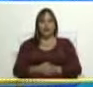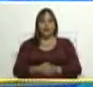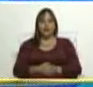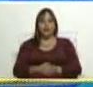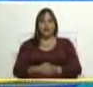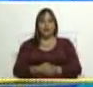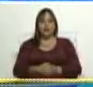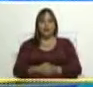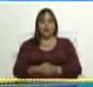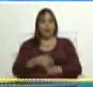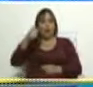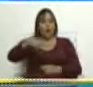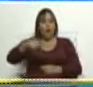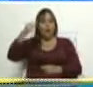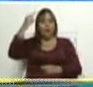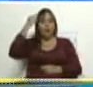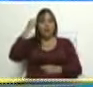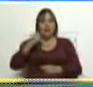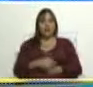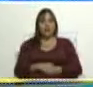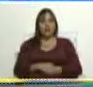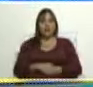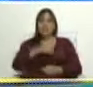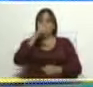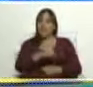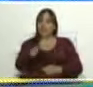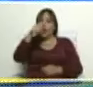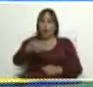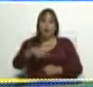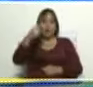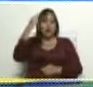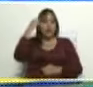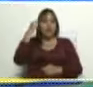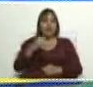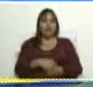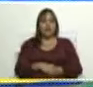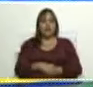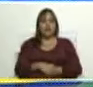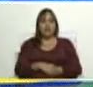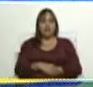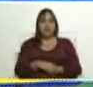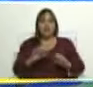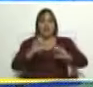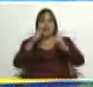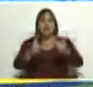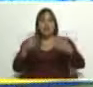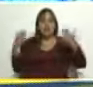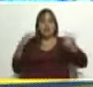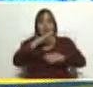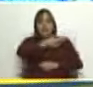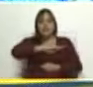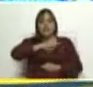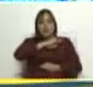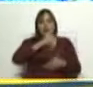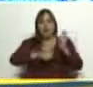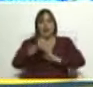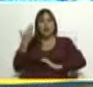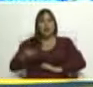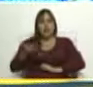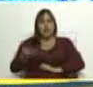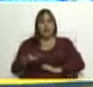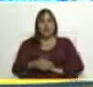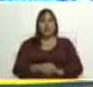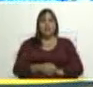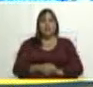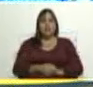llegó el día, tenía que llegar, y nace la gran misión de misiones, la gran